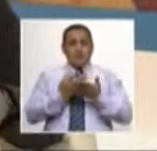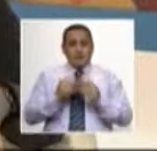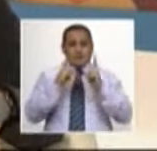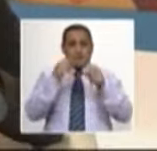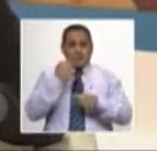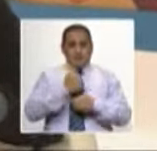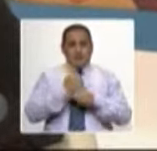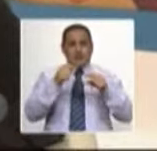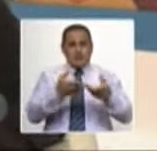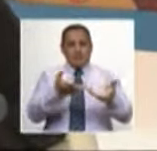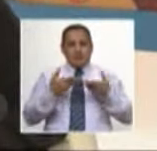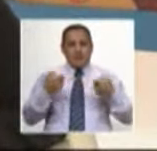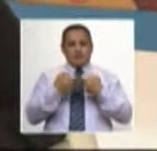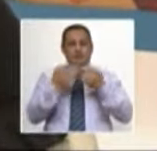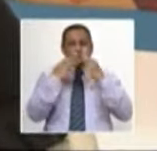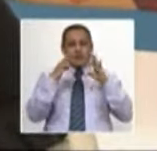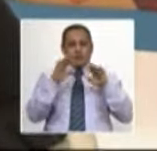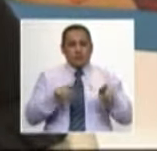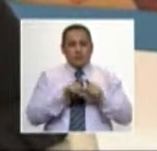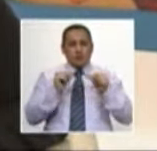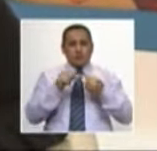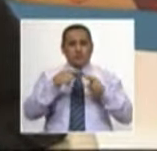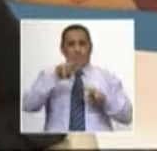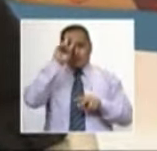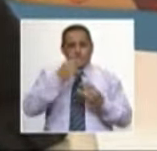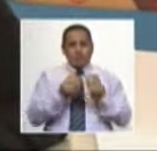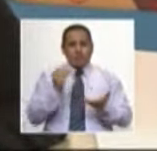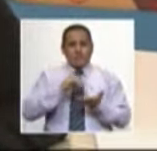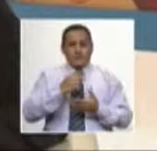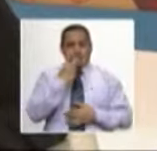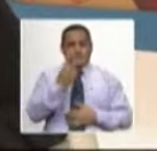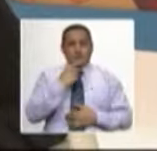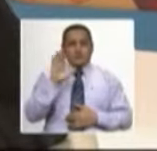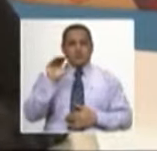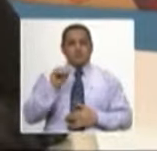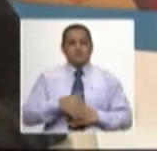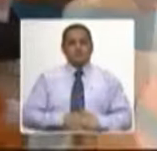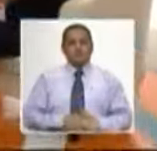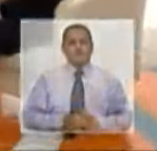pueden hacer llegar a nuestras cuentas en las redes sociales. Continúa en TV Perú, mucho más que ver. Chao.